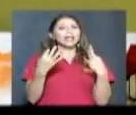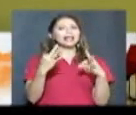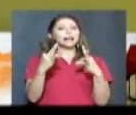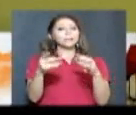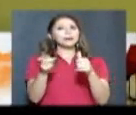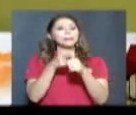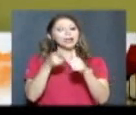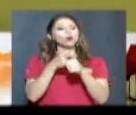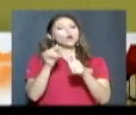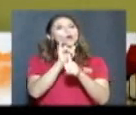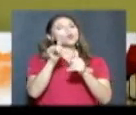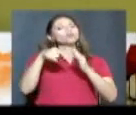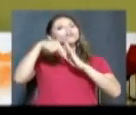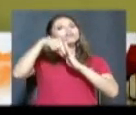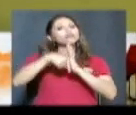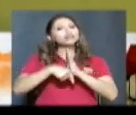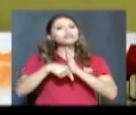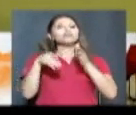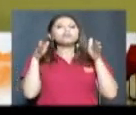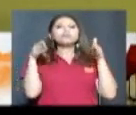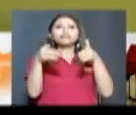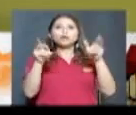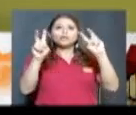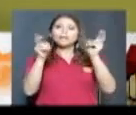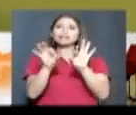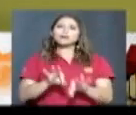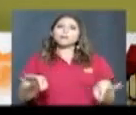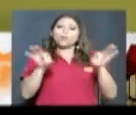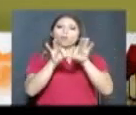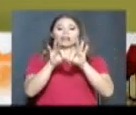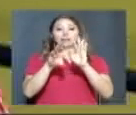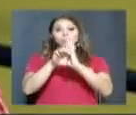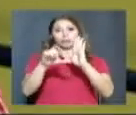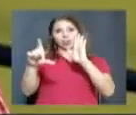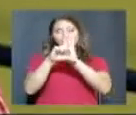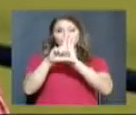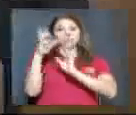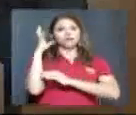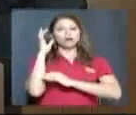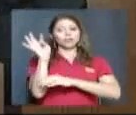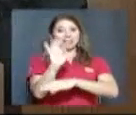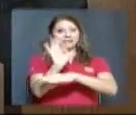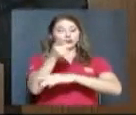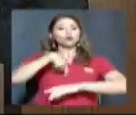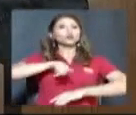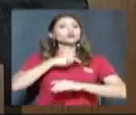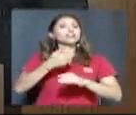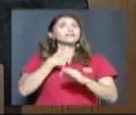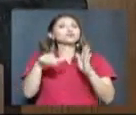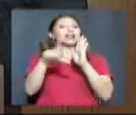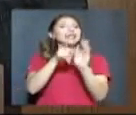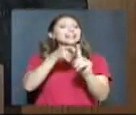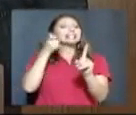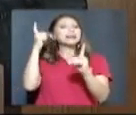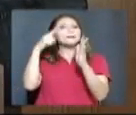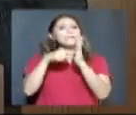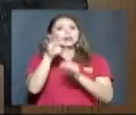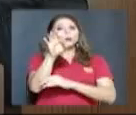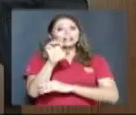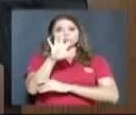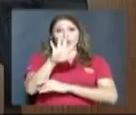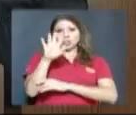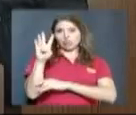en contexto un tema tan importante como lo es la ley de radio y televisión. Tenemos una ley de radio que data de 1954,